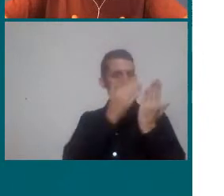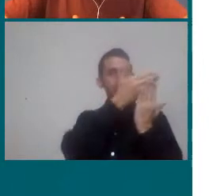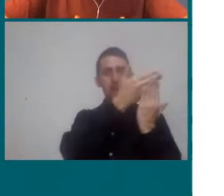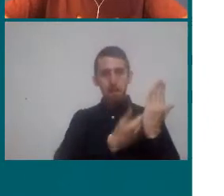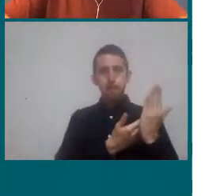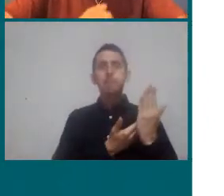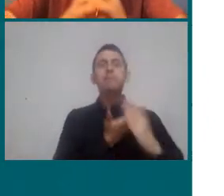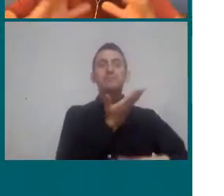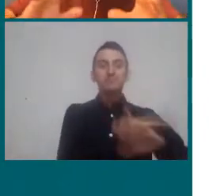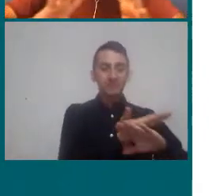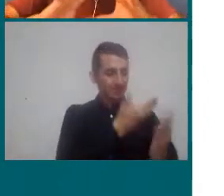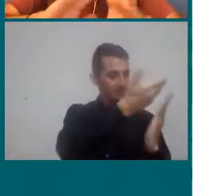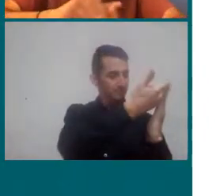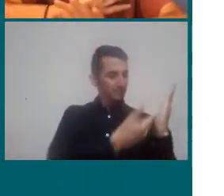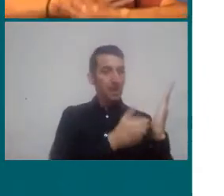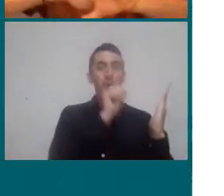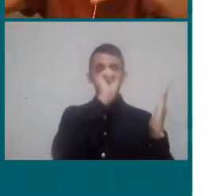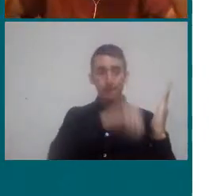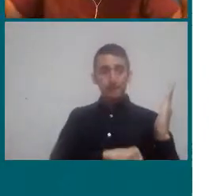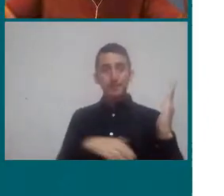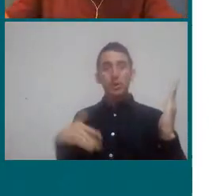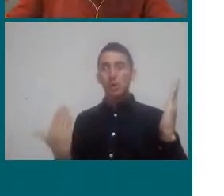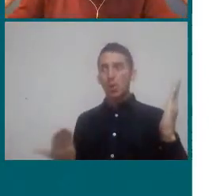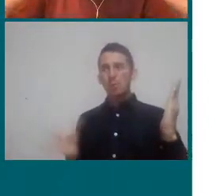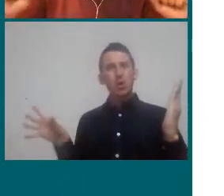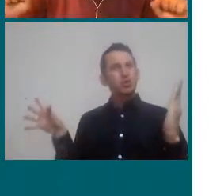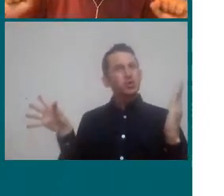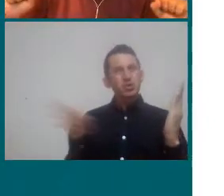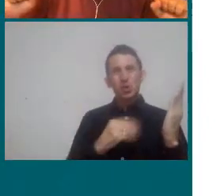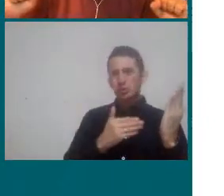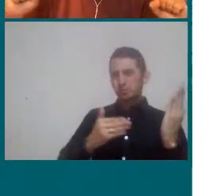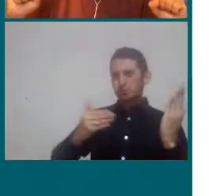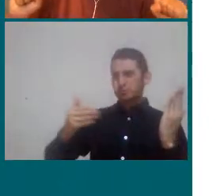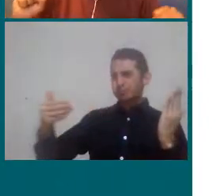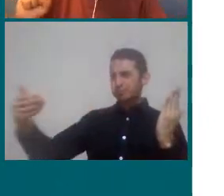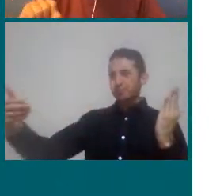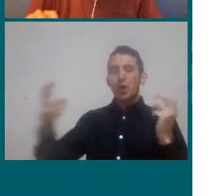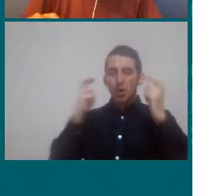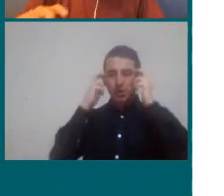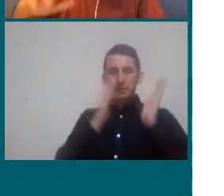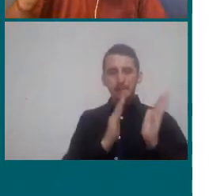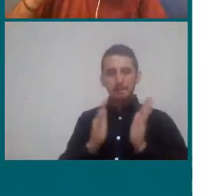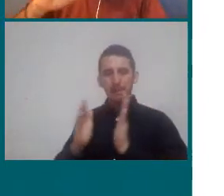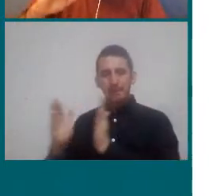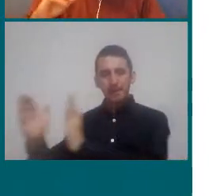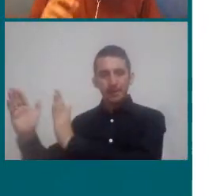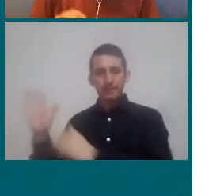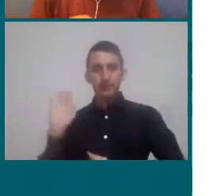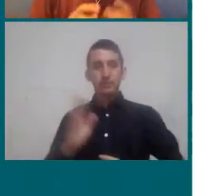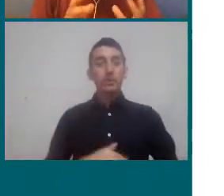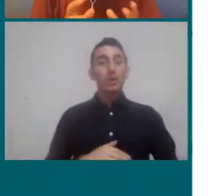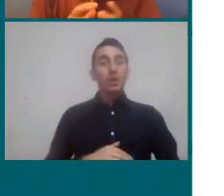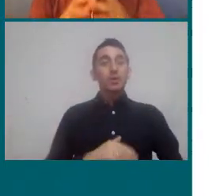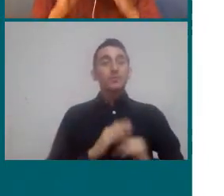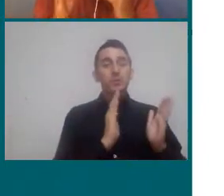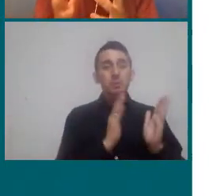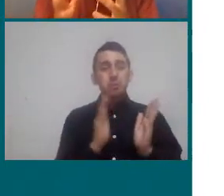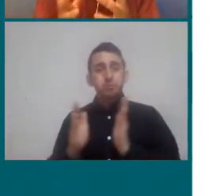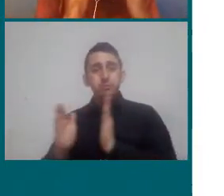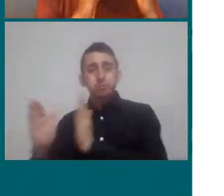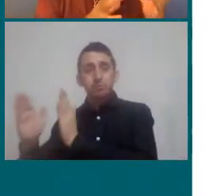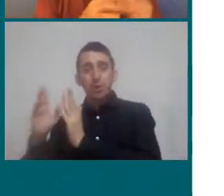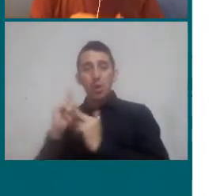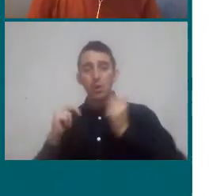propuesta didáctica debía de versar y trabajar a través de todos los procesos cognitivos, ¿sí? Y estos procesos cognitivos, con